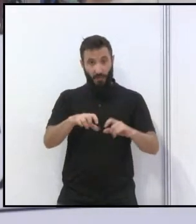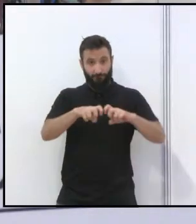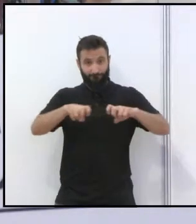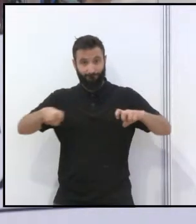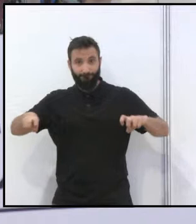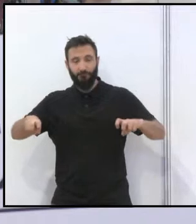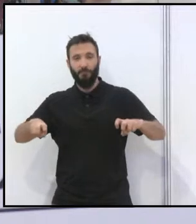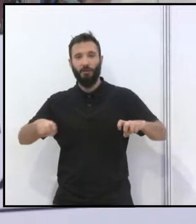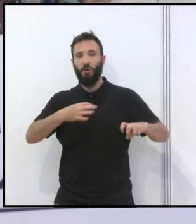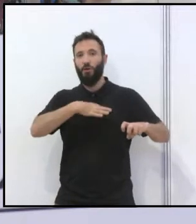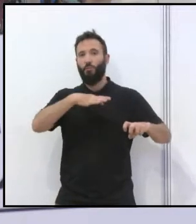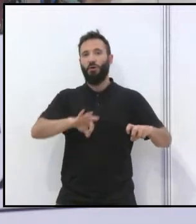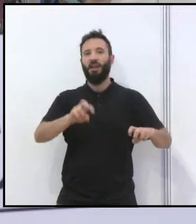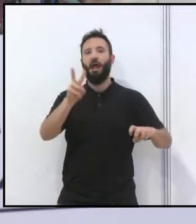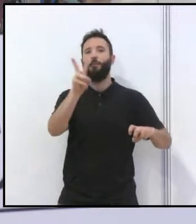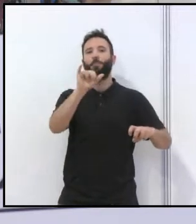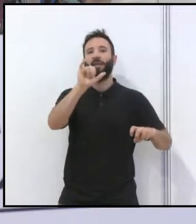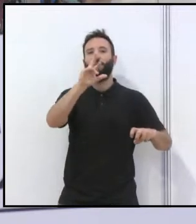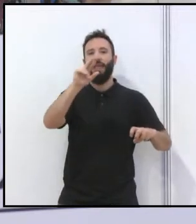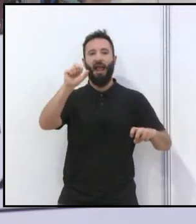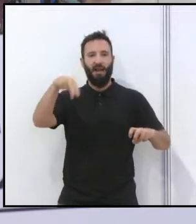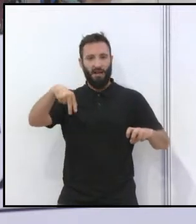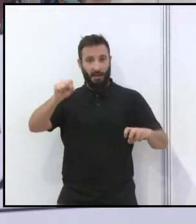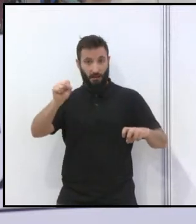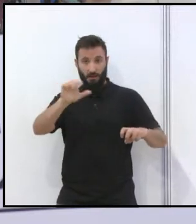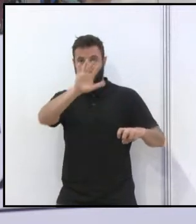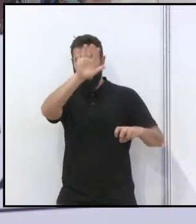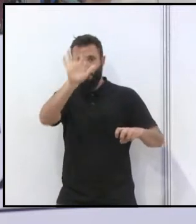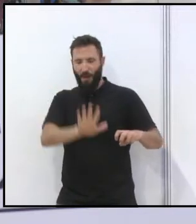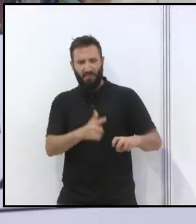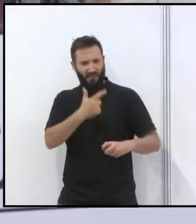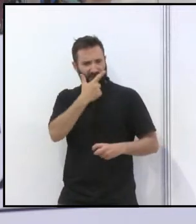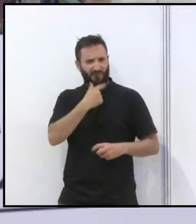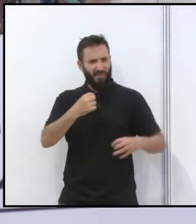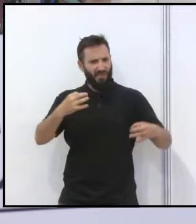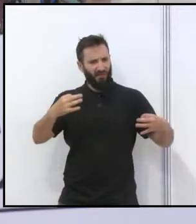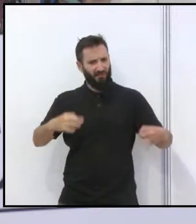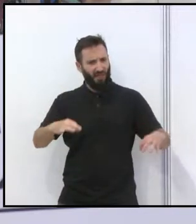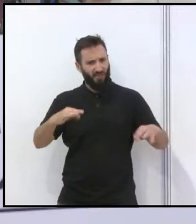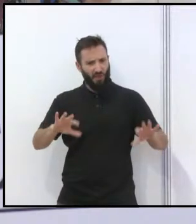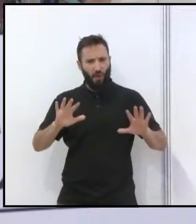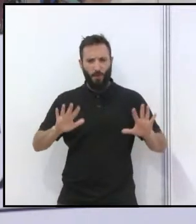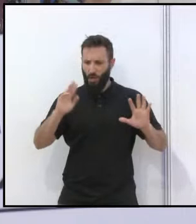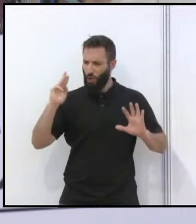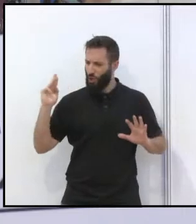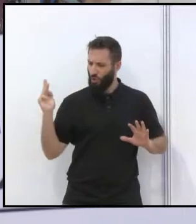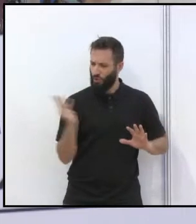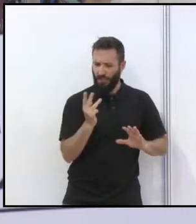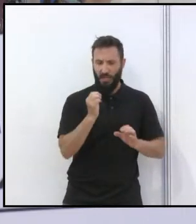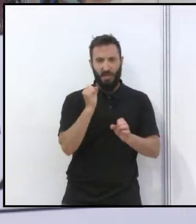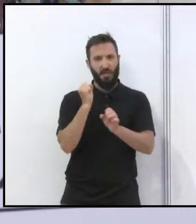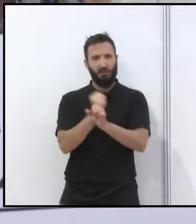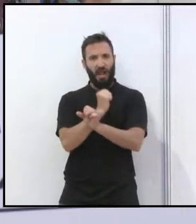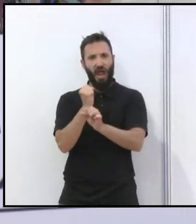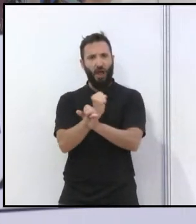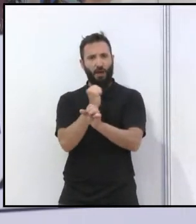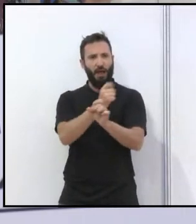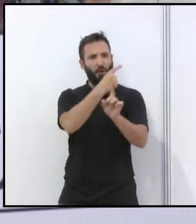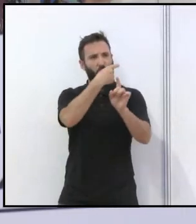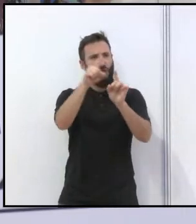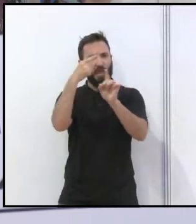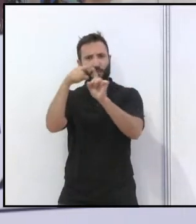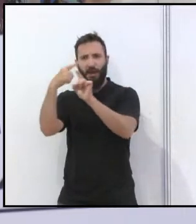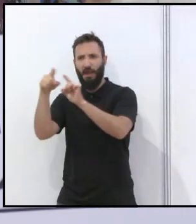estado Liliana, o sea, parece tan sencillo, sin embargo, estamos trabajando divergencias y encuentros